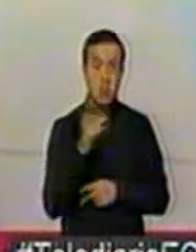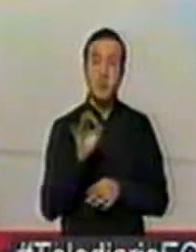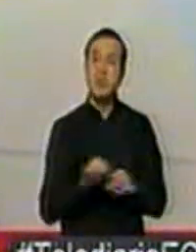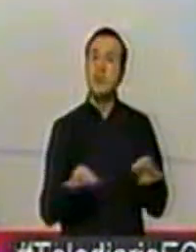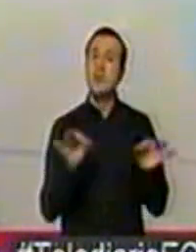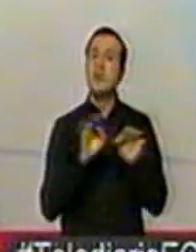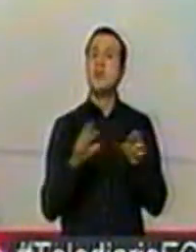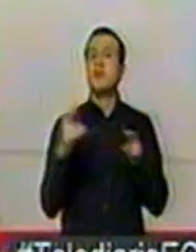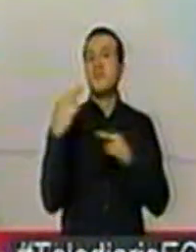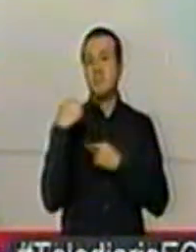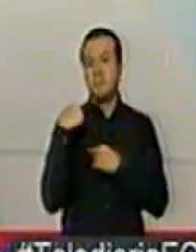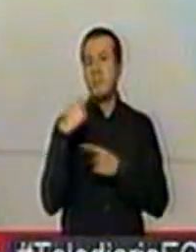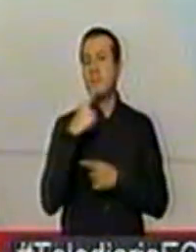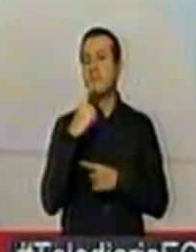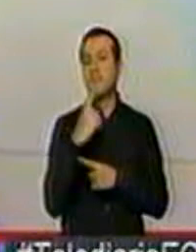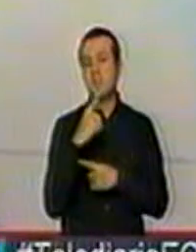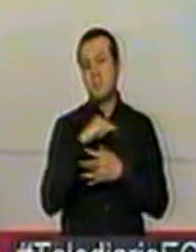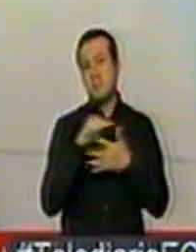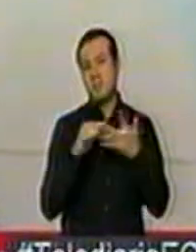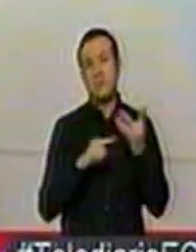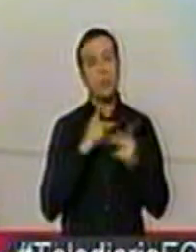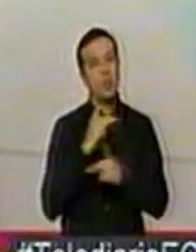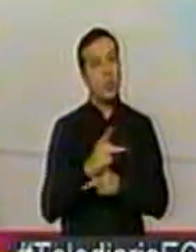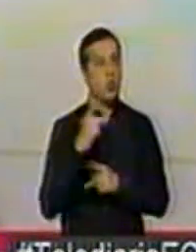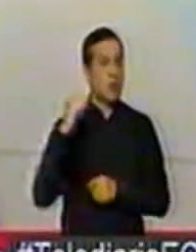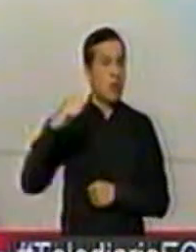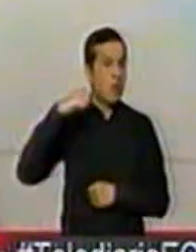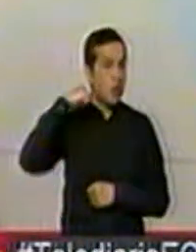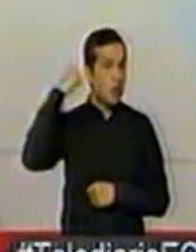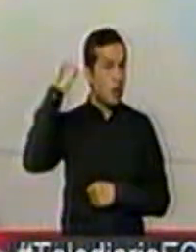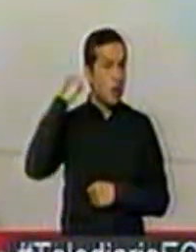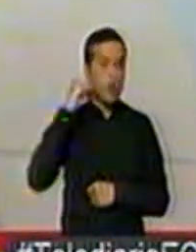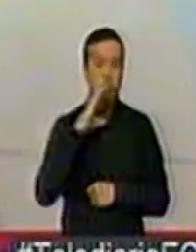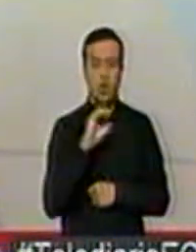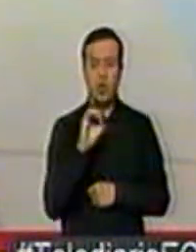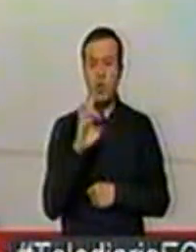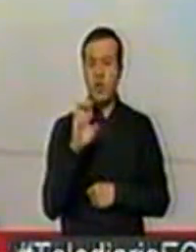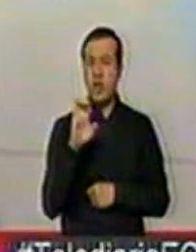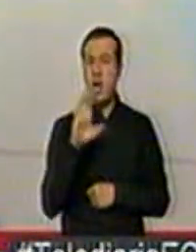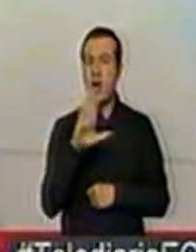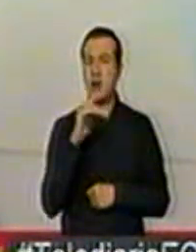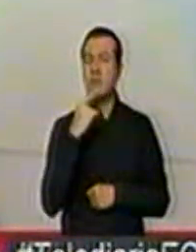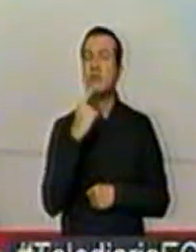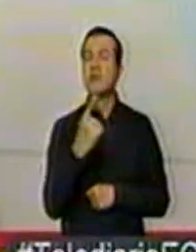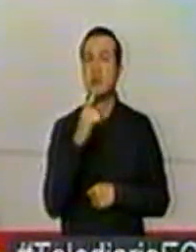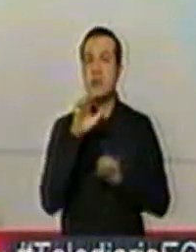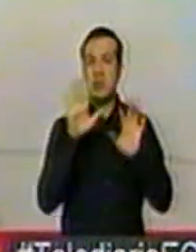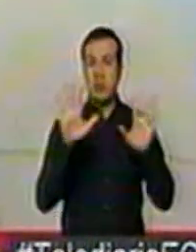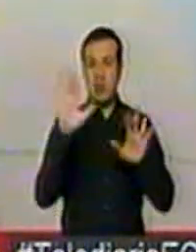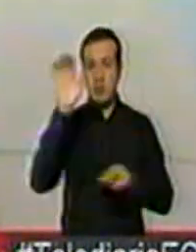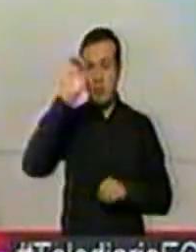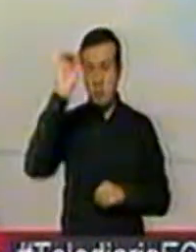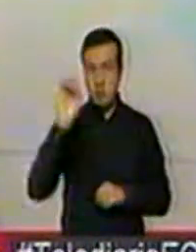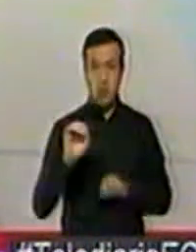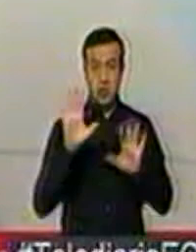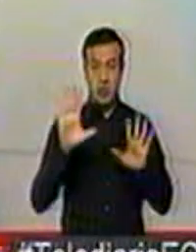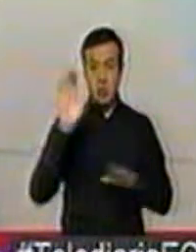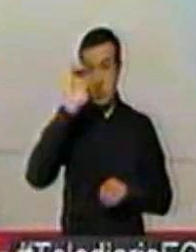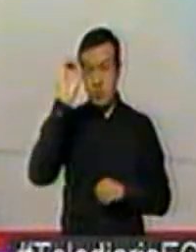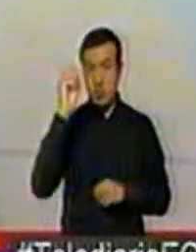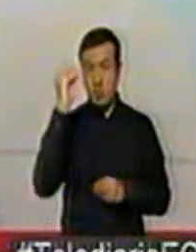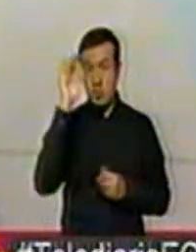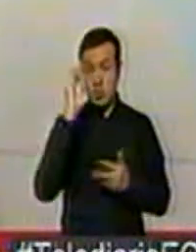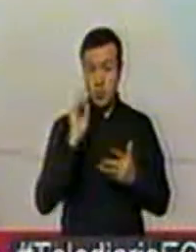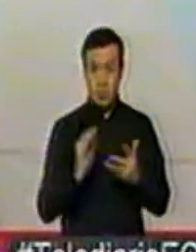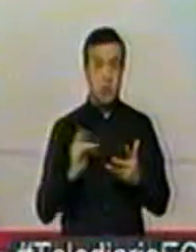en la conformación de los sistemas de protección de derechos. El COTAD, ¿qué nos dice? Nos dice que al menos el 10% del presupuesto local